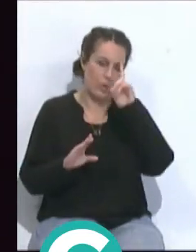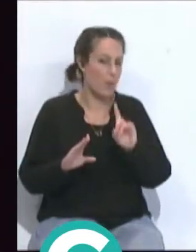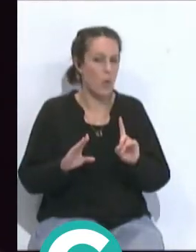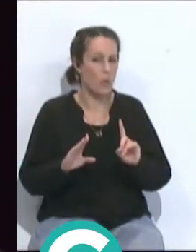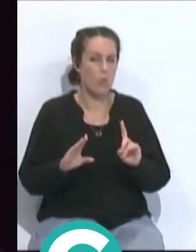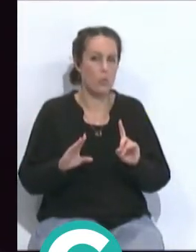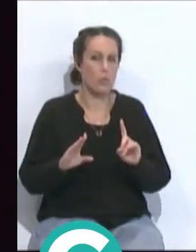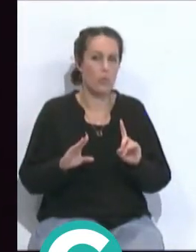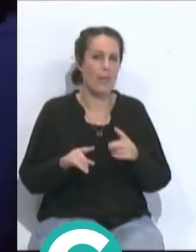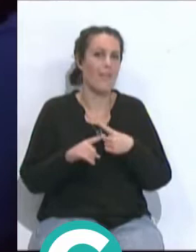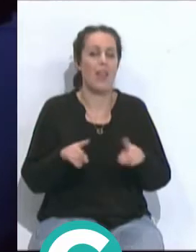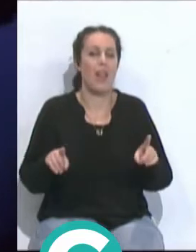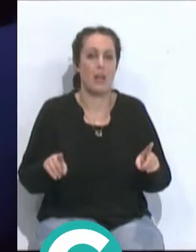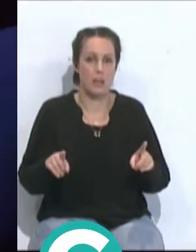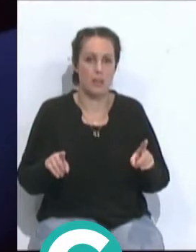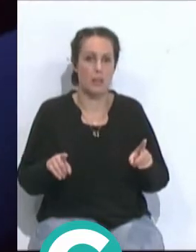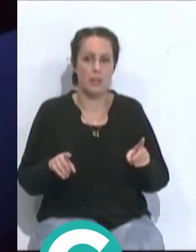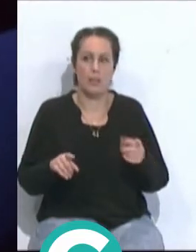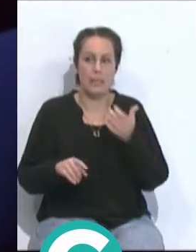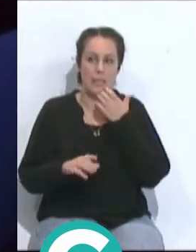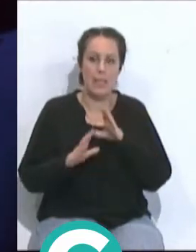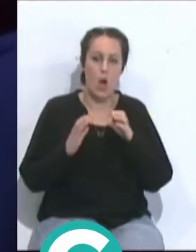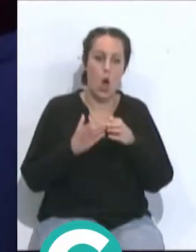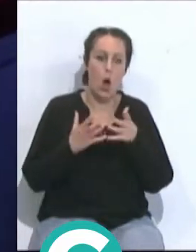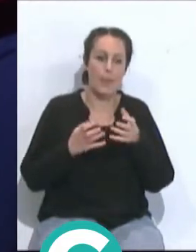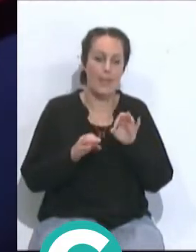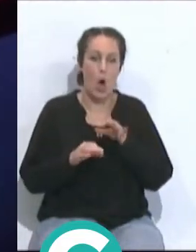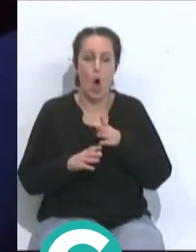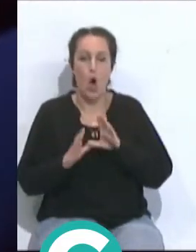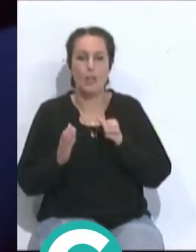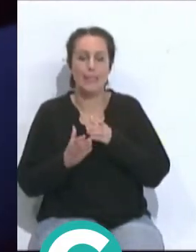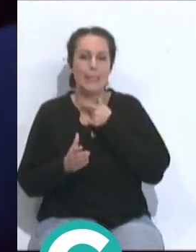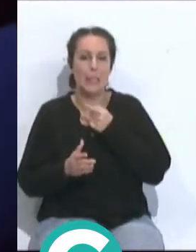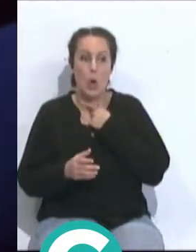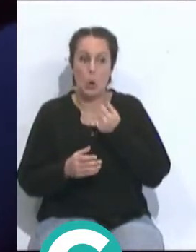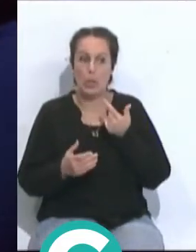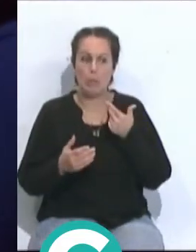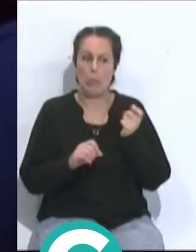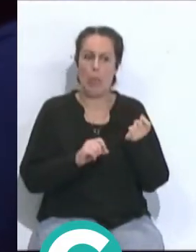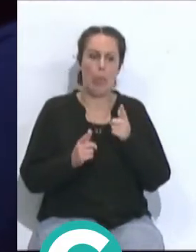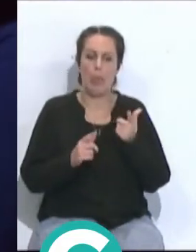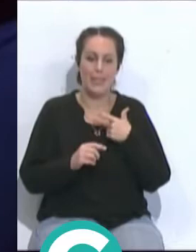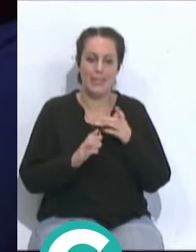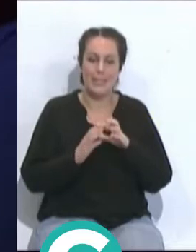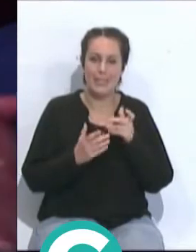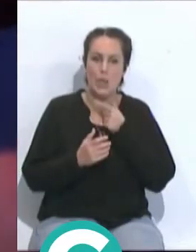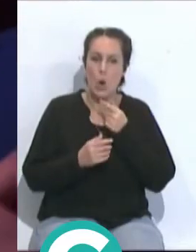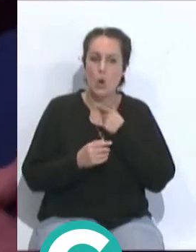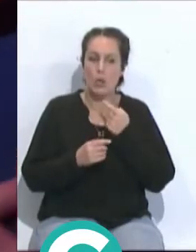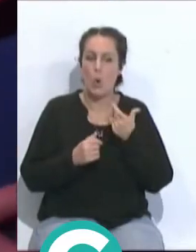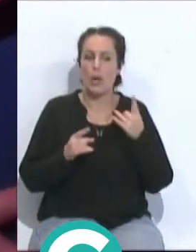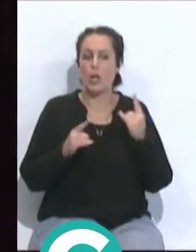a lo mejor diferenciar, ¿no? En si es comparsa o chirigota. Yo creo que la única diferencia es que en la chirigota tiene más acentuada la